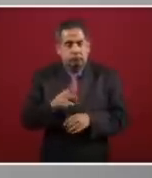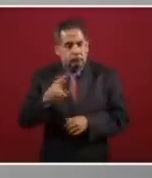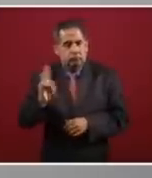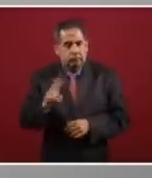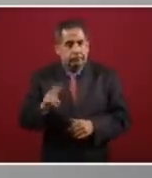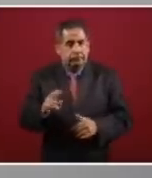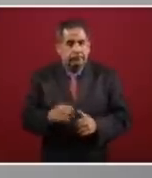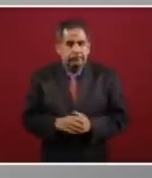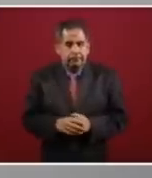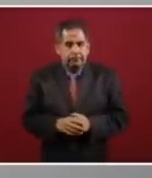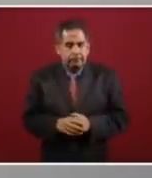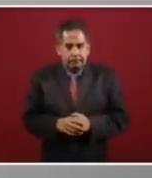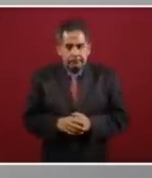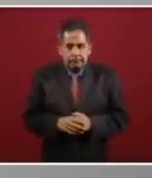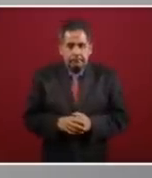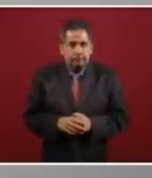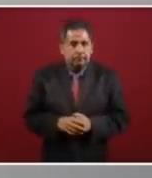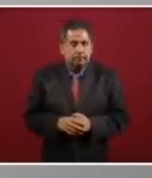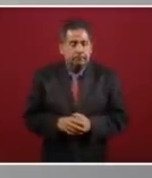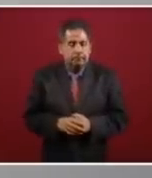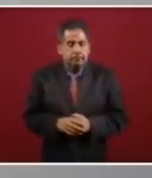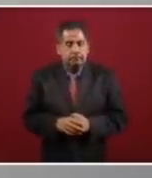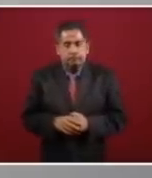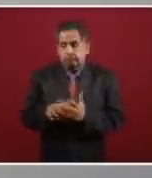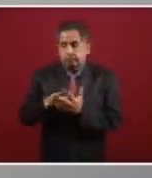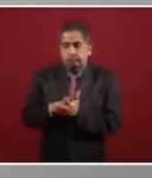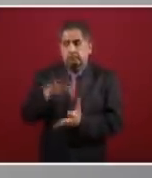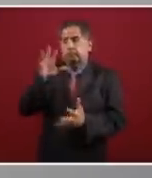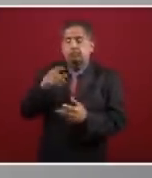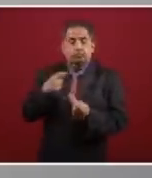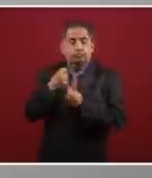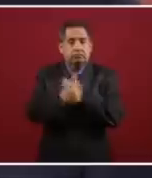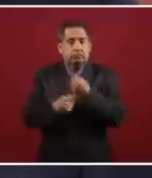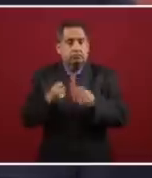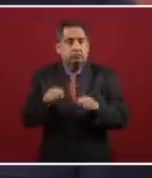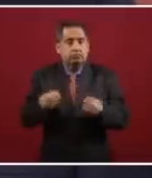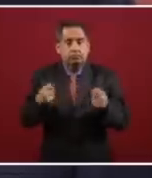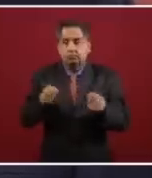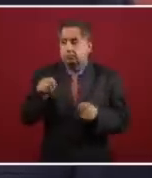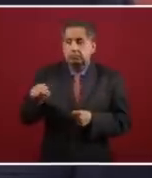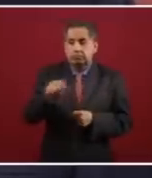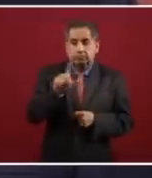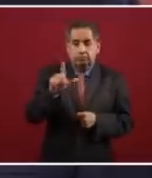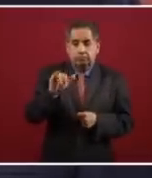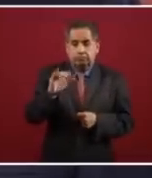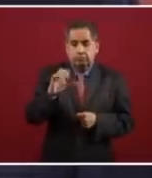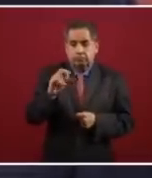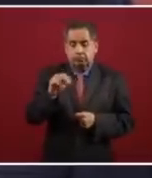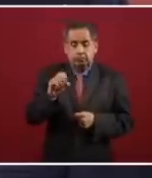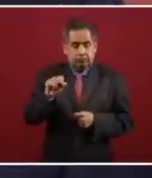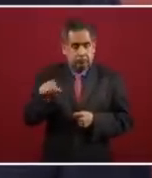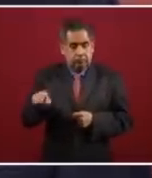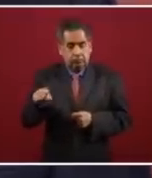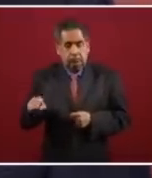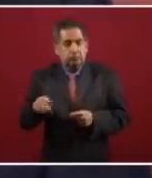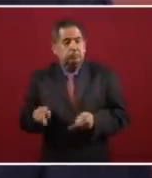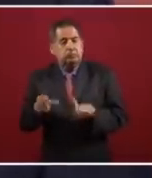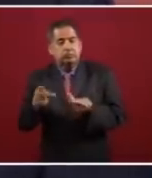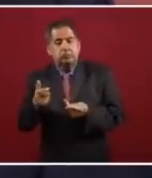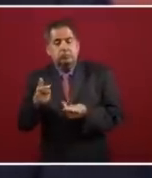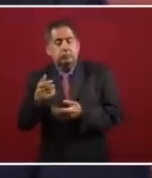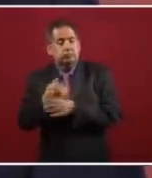efecto, en la mayoría de las tiendas de Liconsa se venden